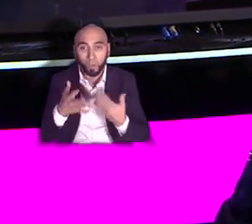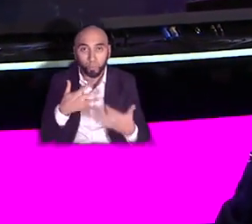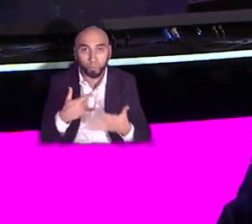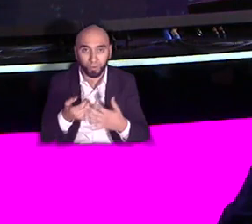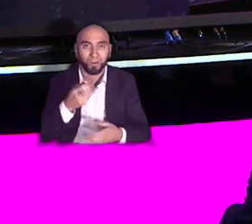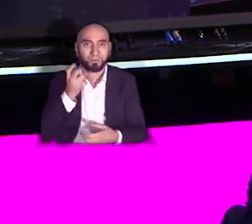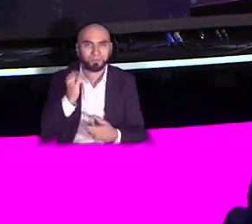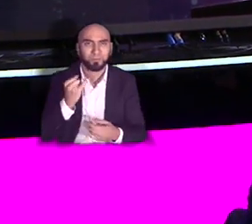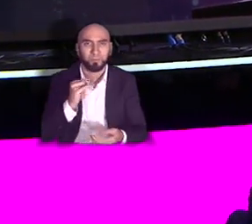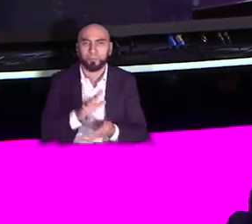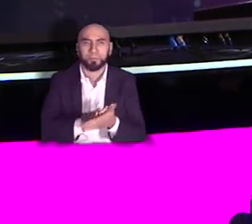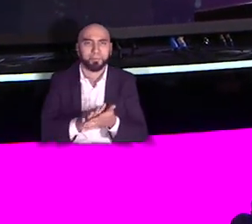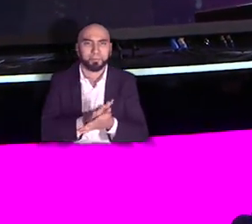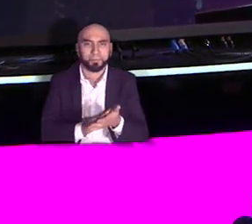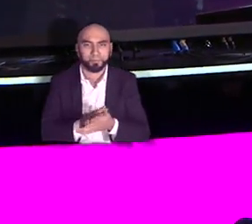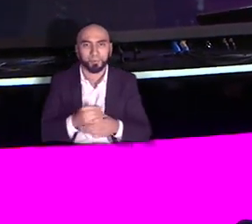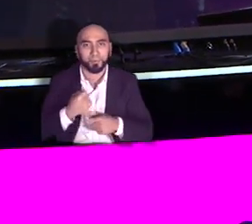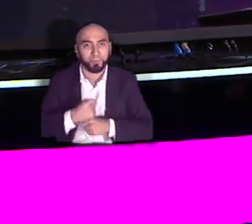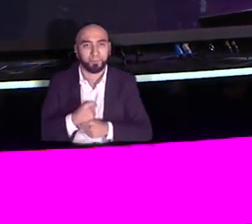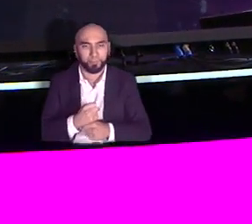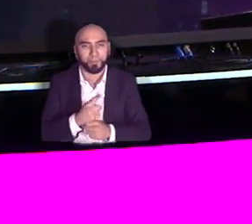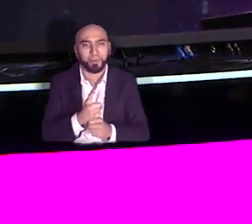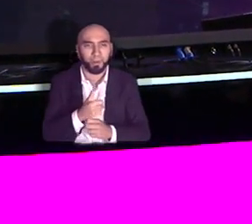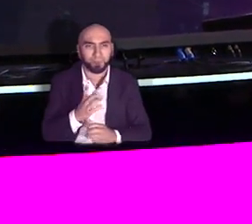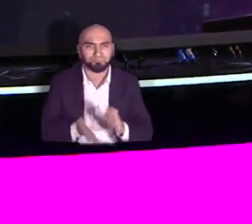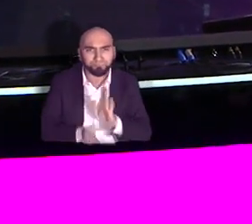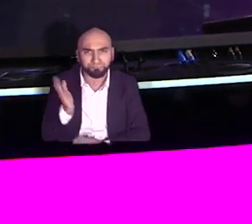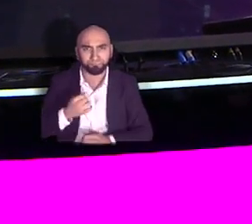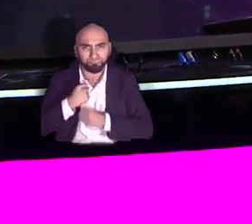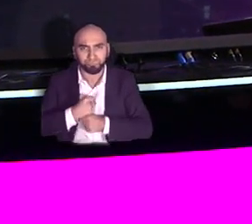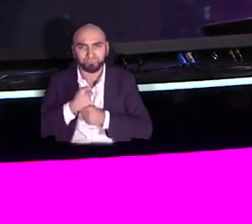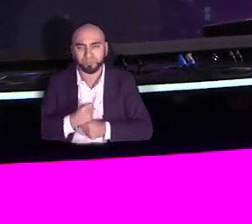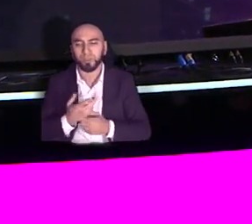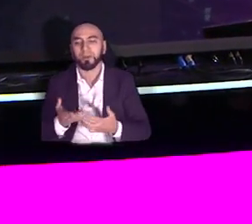Pero selección natural puede ser el resultado